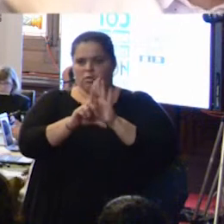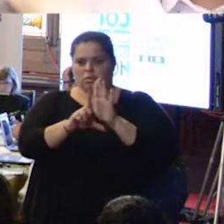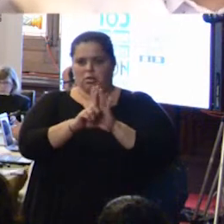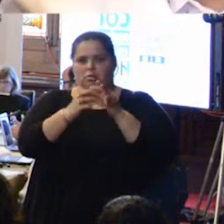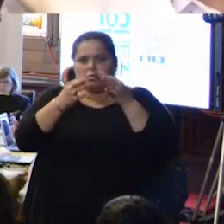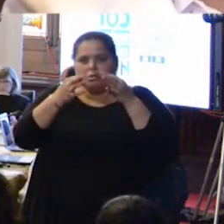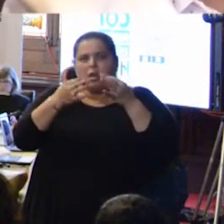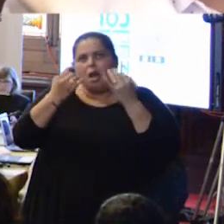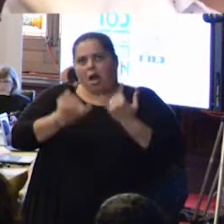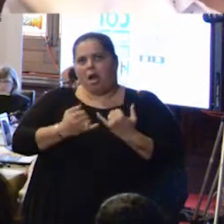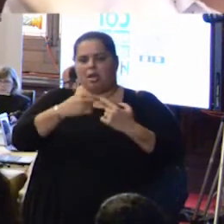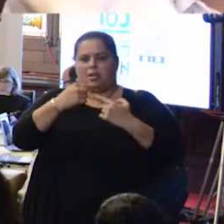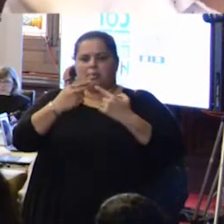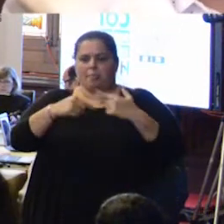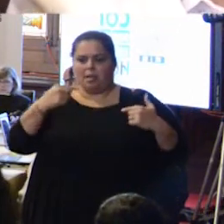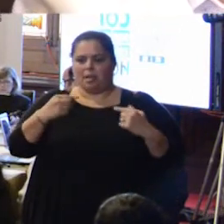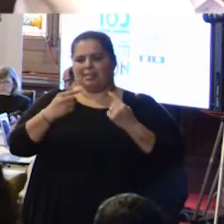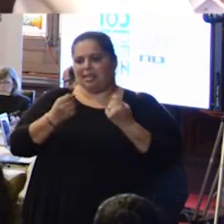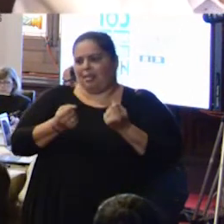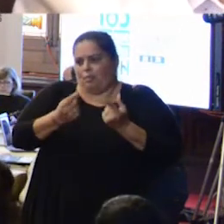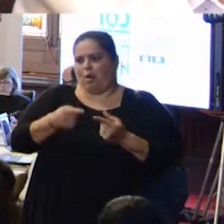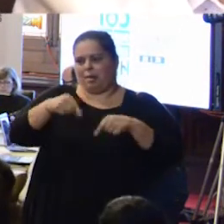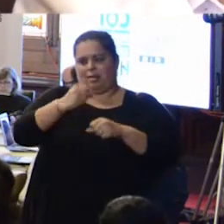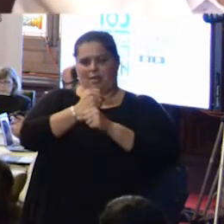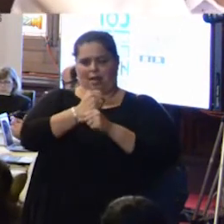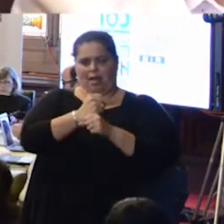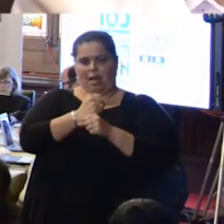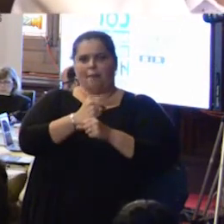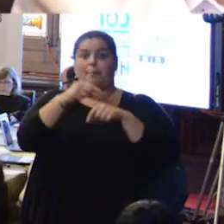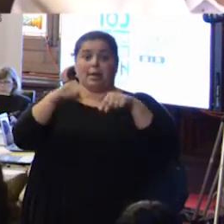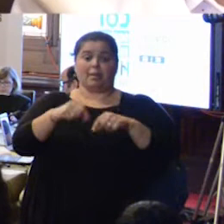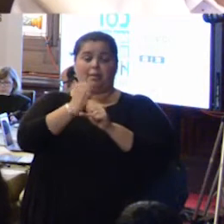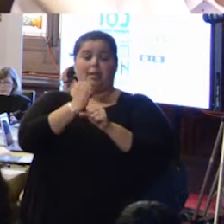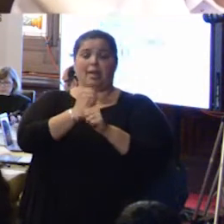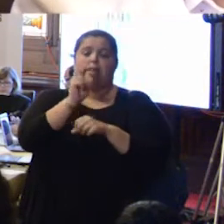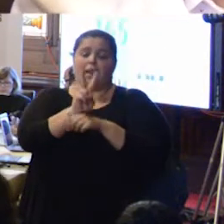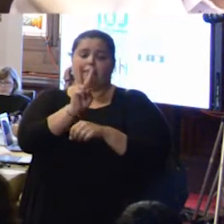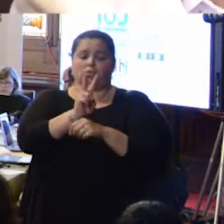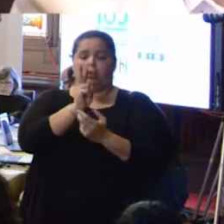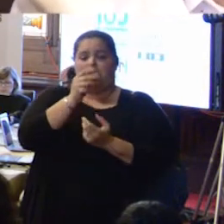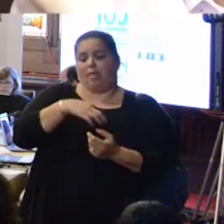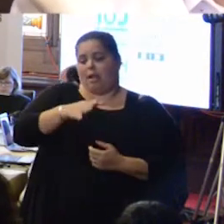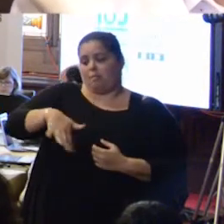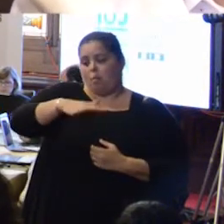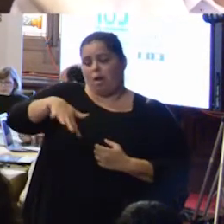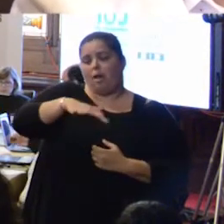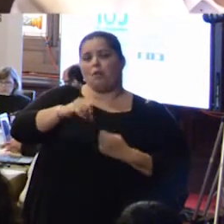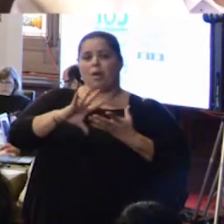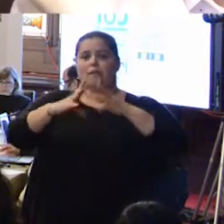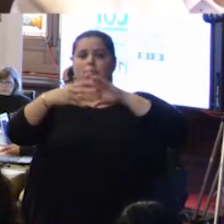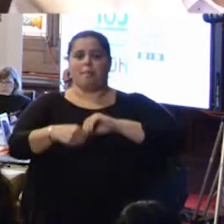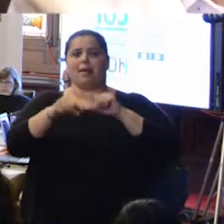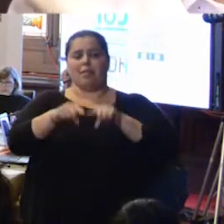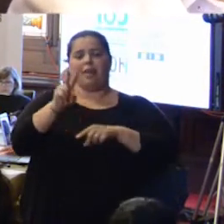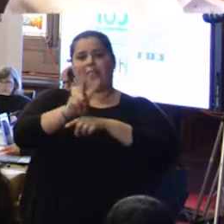que se disponen para esas tareas. Un buen ejemplo precisamente es el tipo de tareas que realiza la Defensoría del Pueblo, que forma parte de la institucionalidad estatal y que